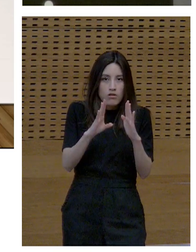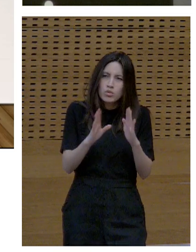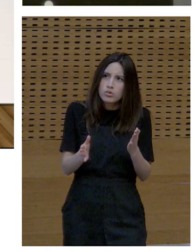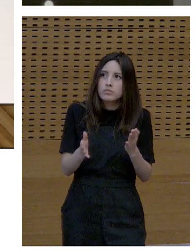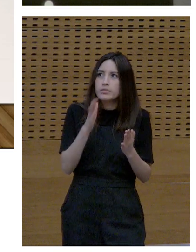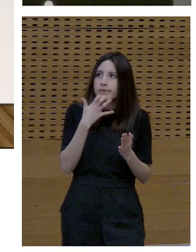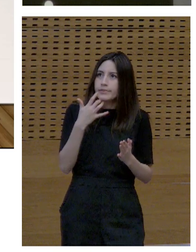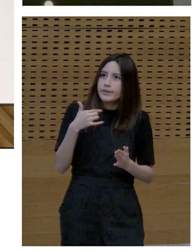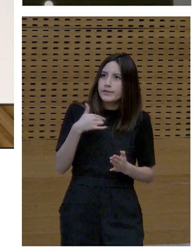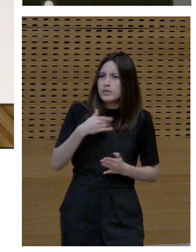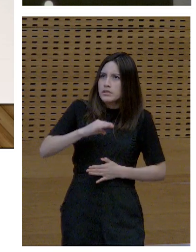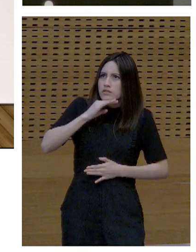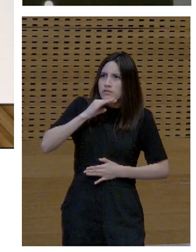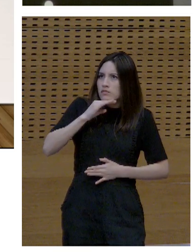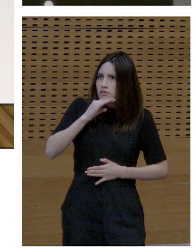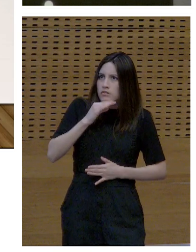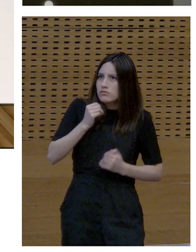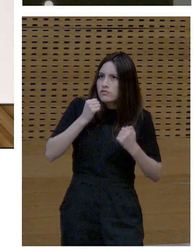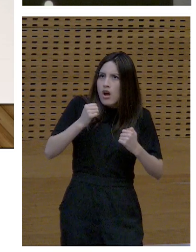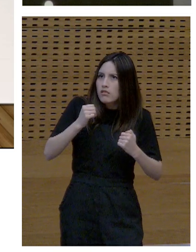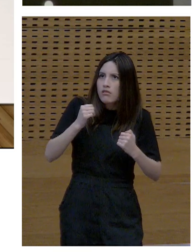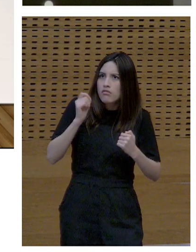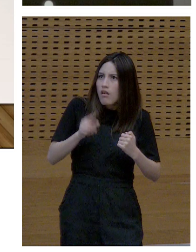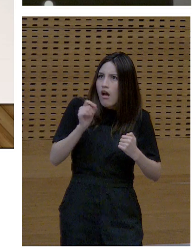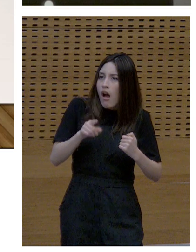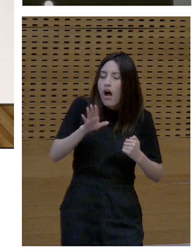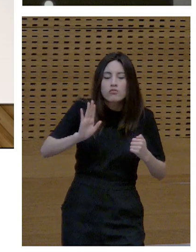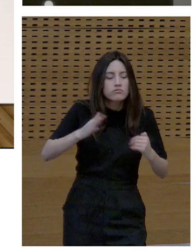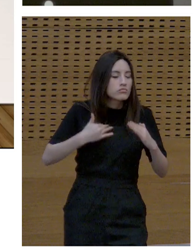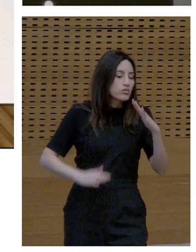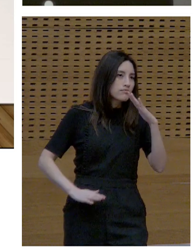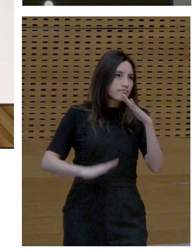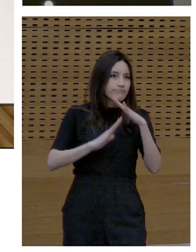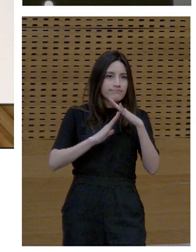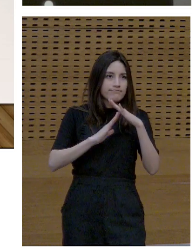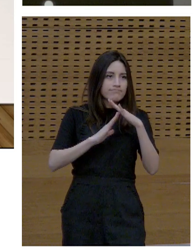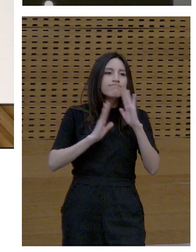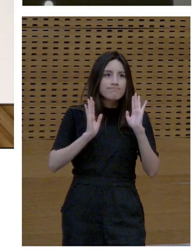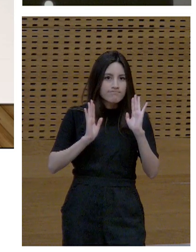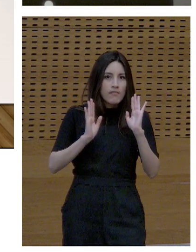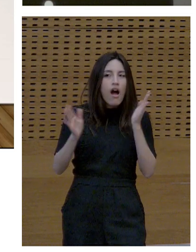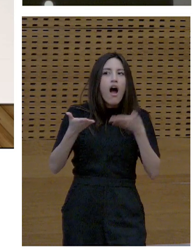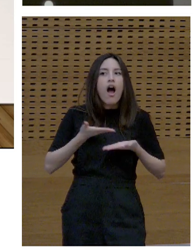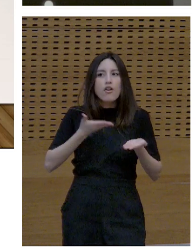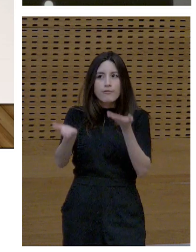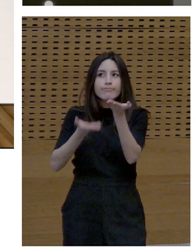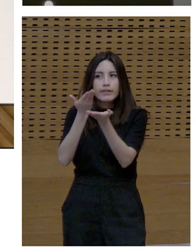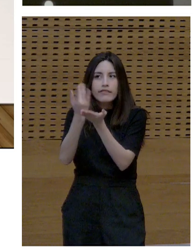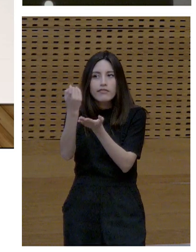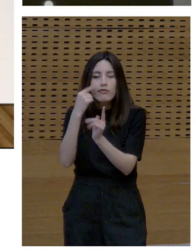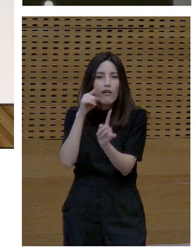últimamente. Igual es mejor que pida ayuda para parar unas horas y poder despejarme.